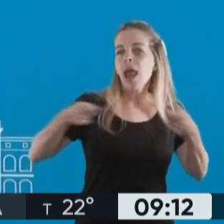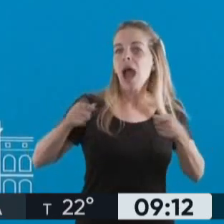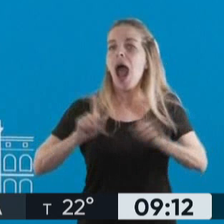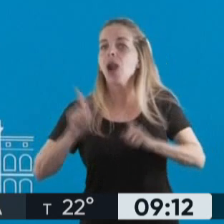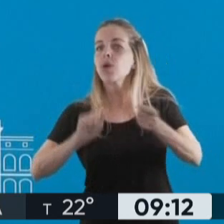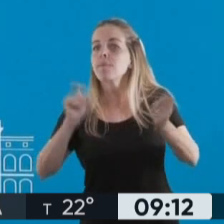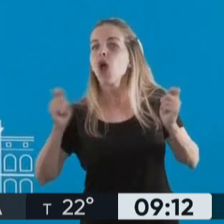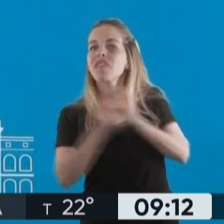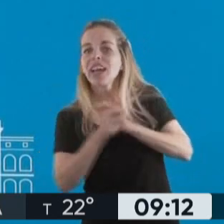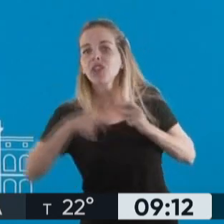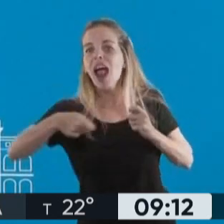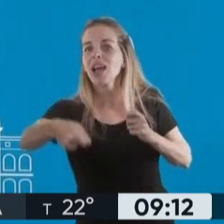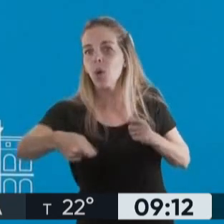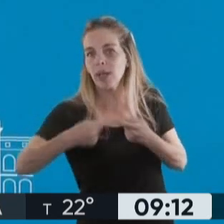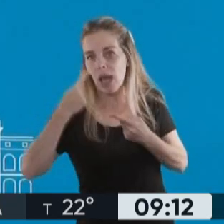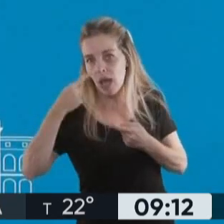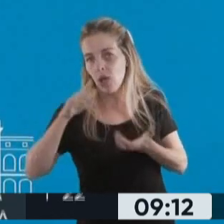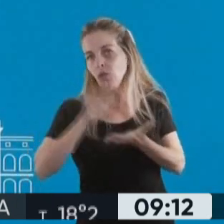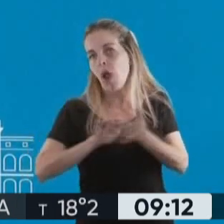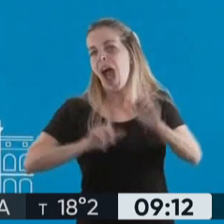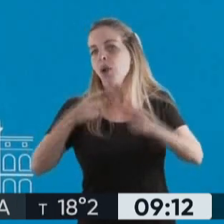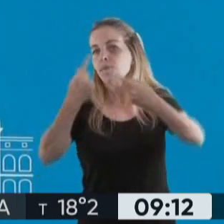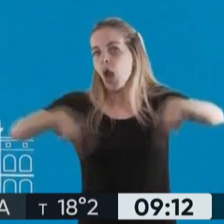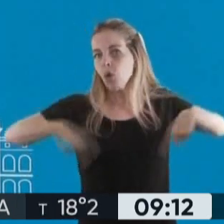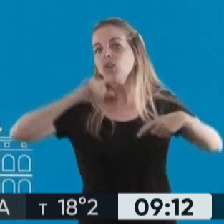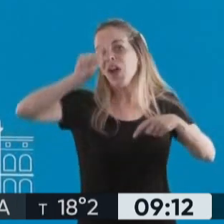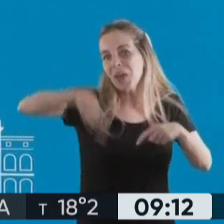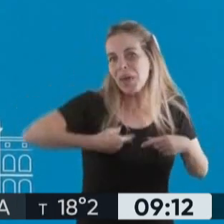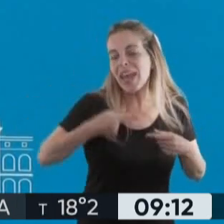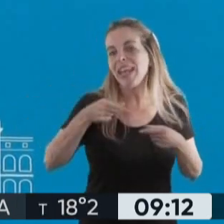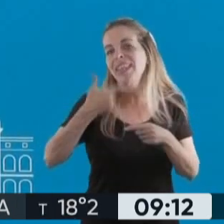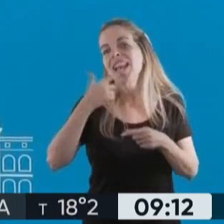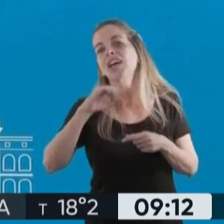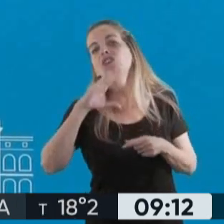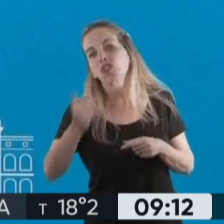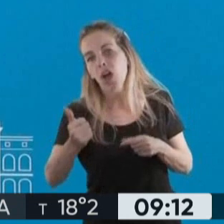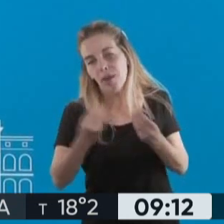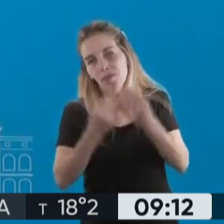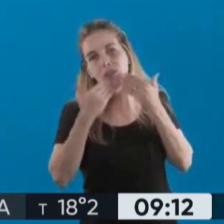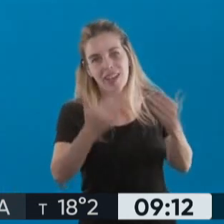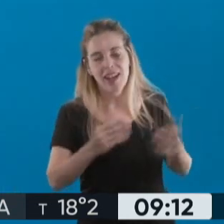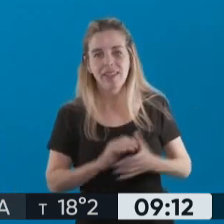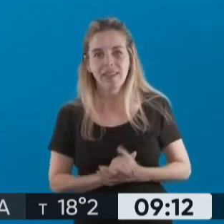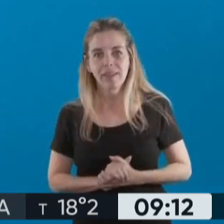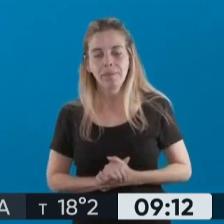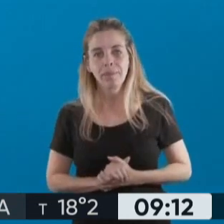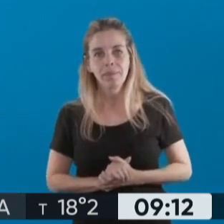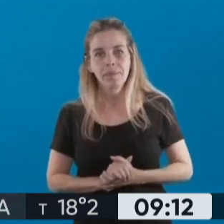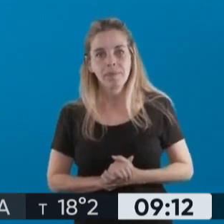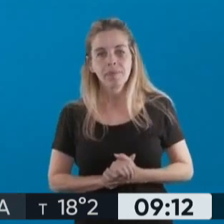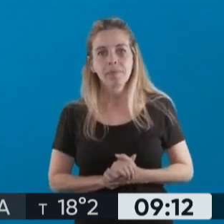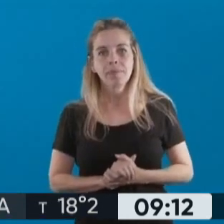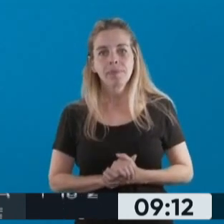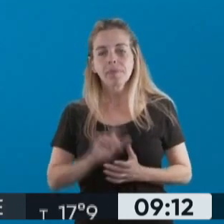de la alicuota con respecto a los productos derivados de la soja. Muchas gracias.